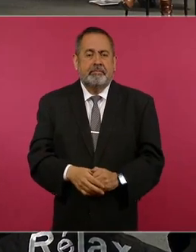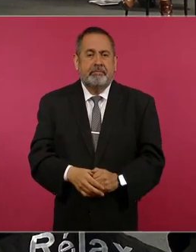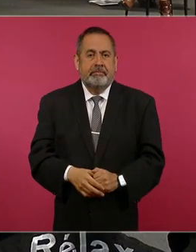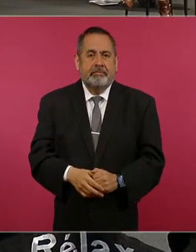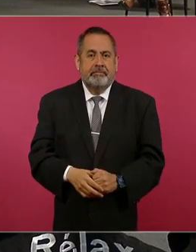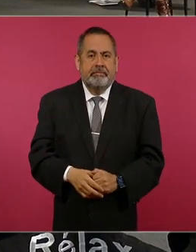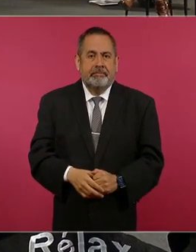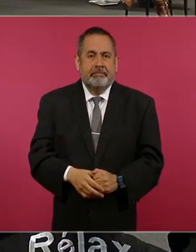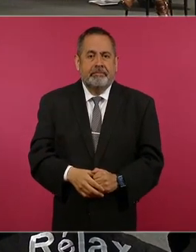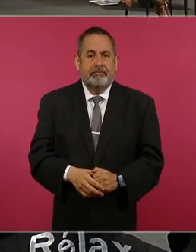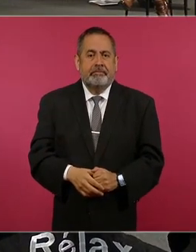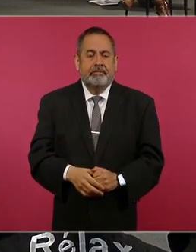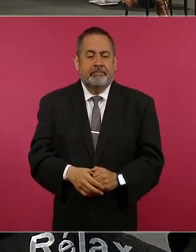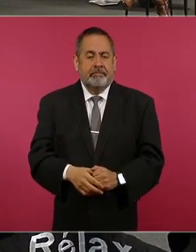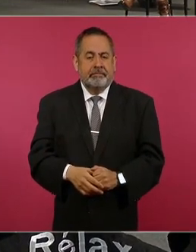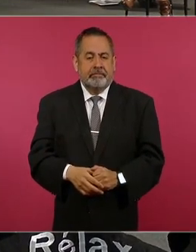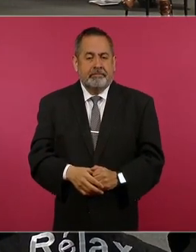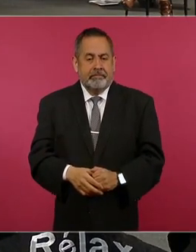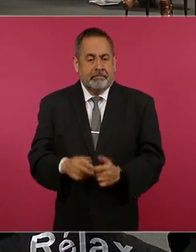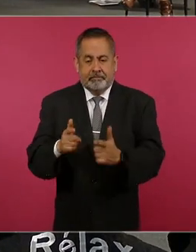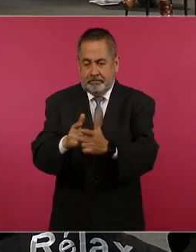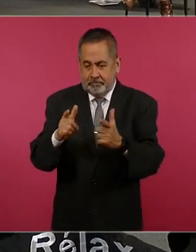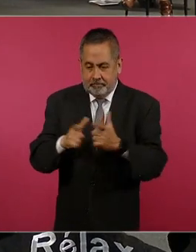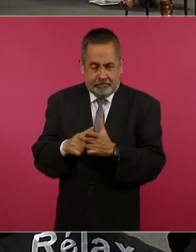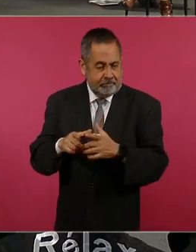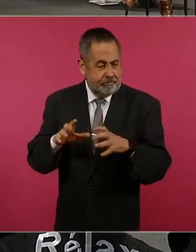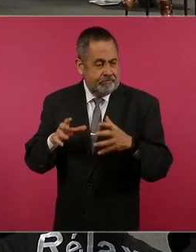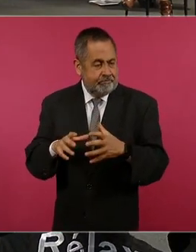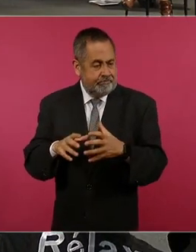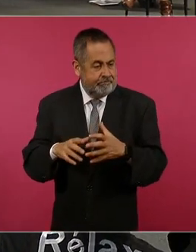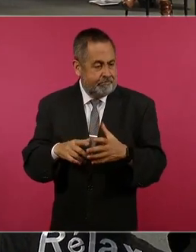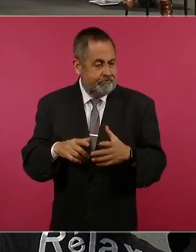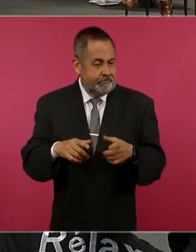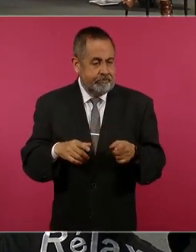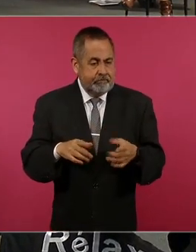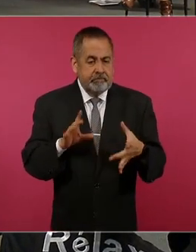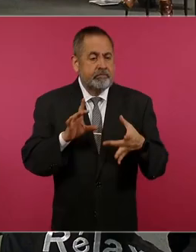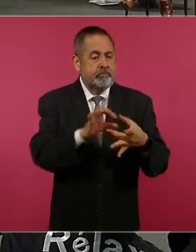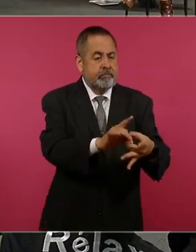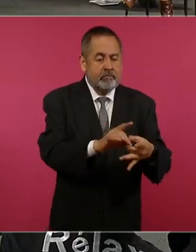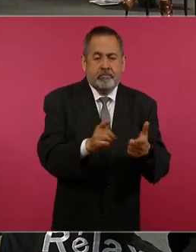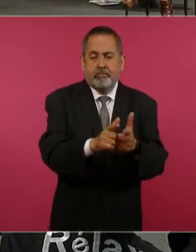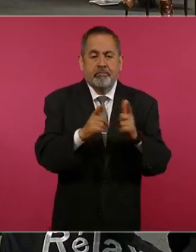incluso de grupos partidistas,